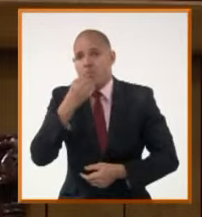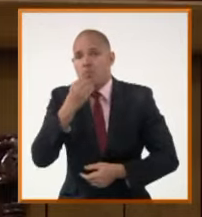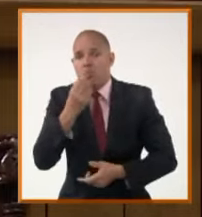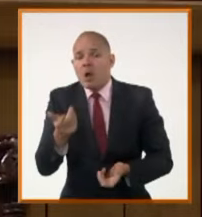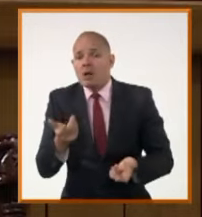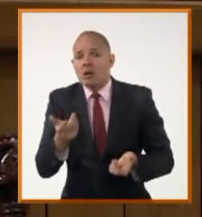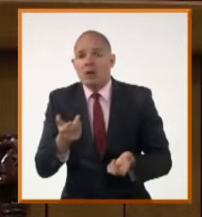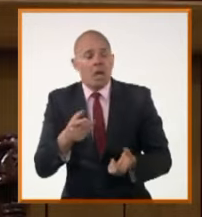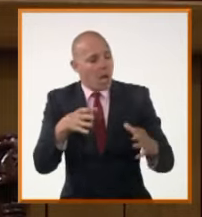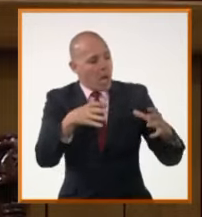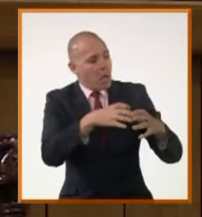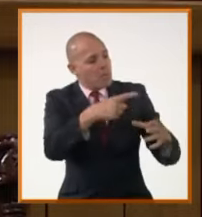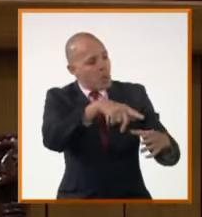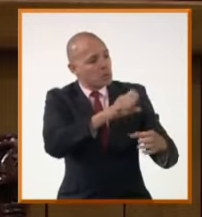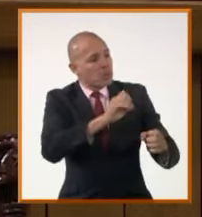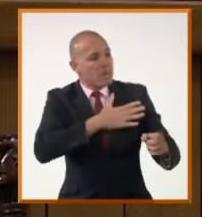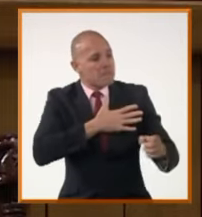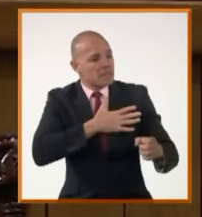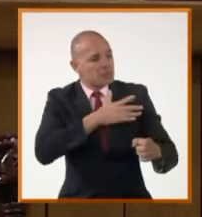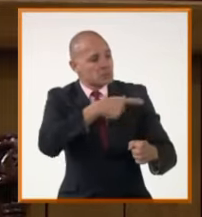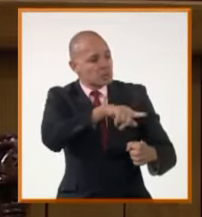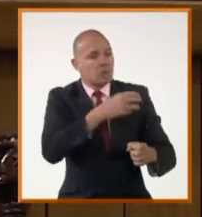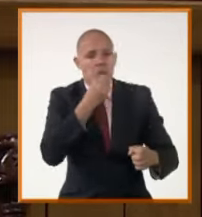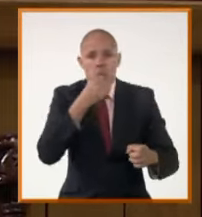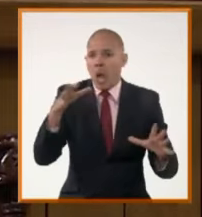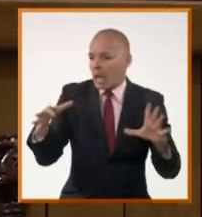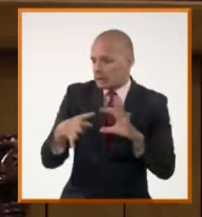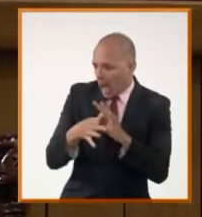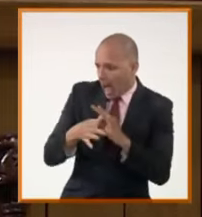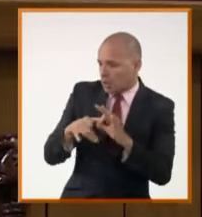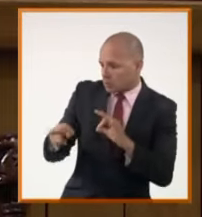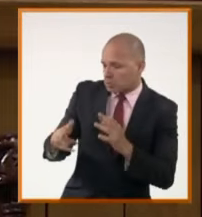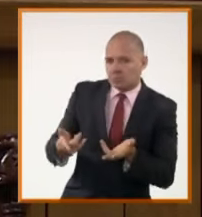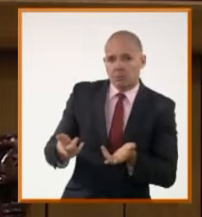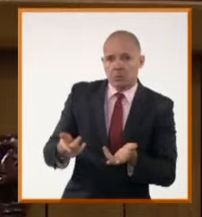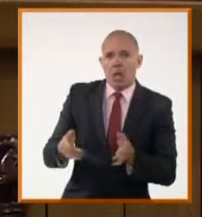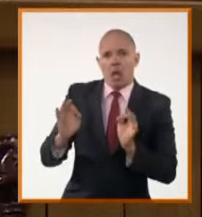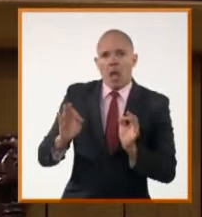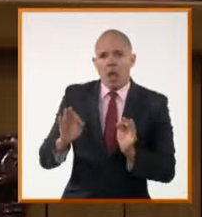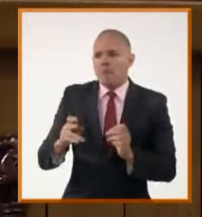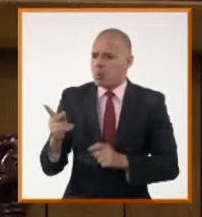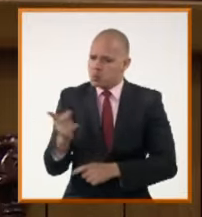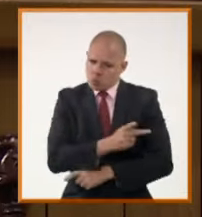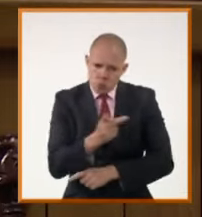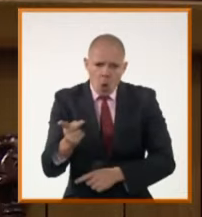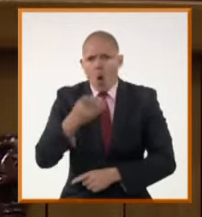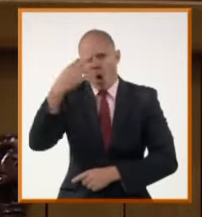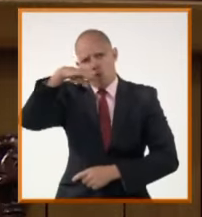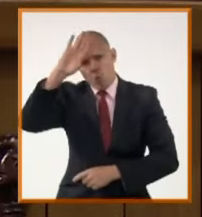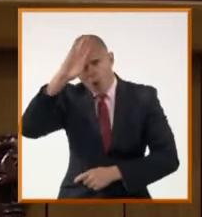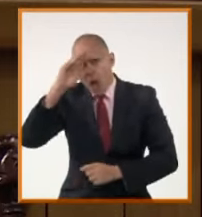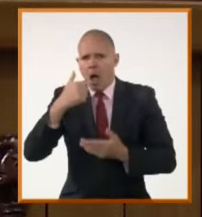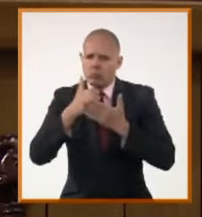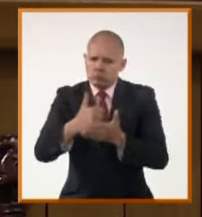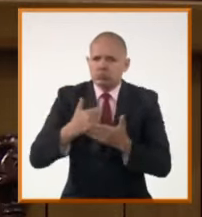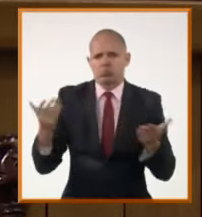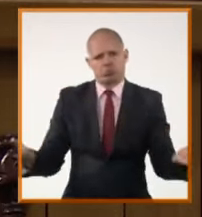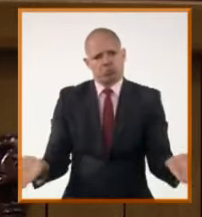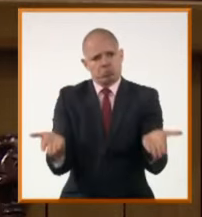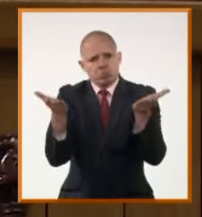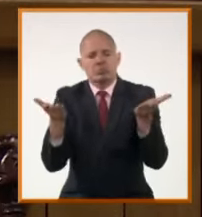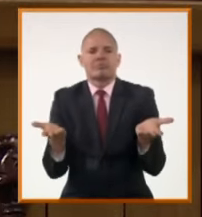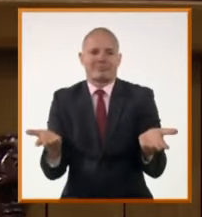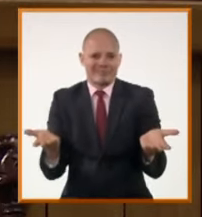Con una forma de gestión no estatal, aquí un compatriota nuestro que tenga capacidad financiera, pero no podemos tampoco ceder la